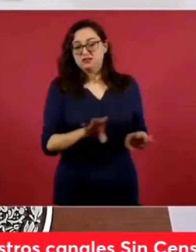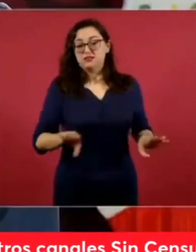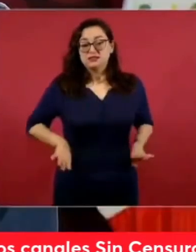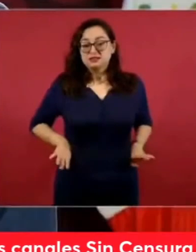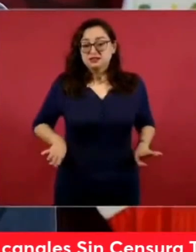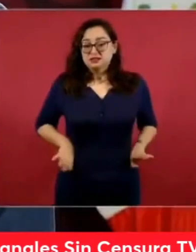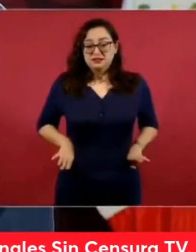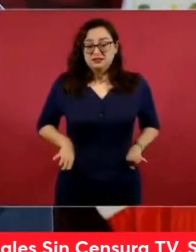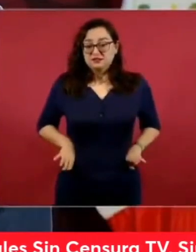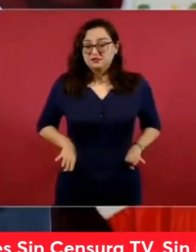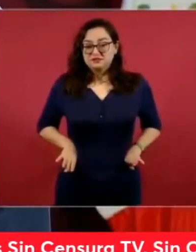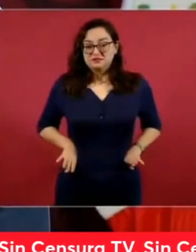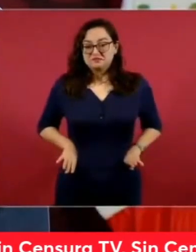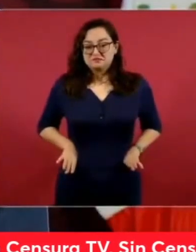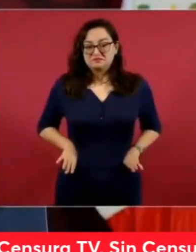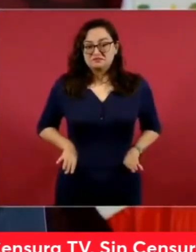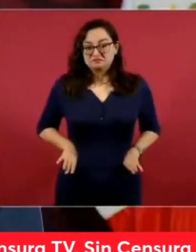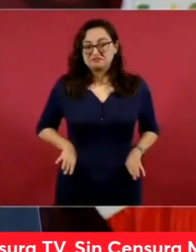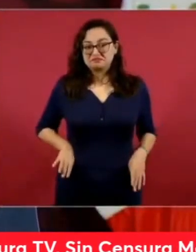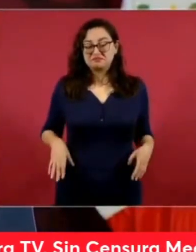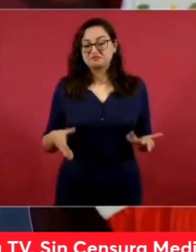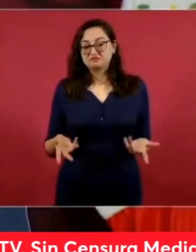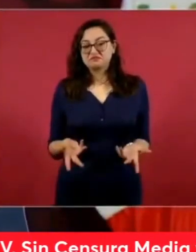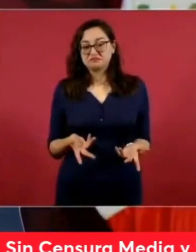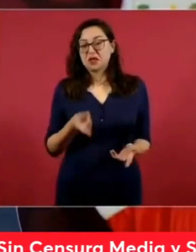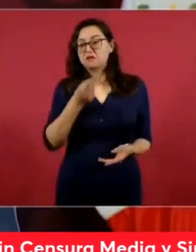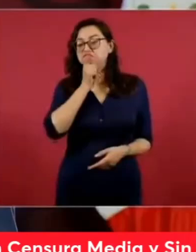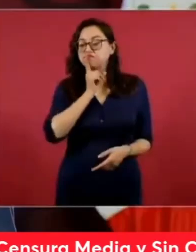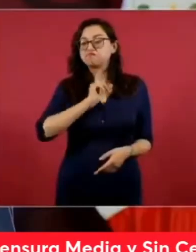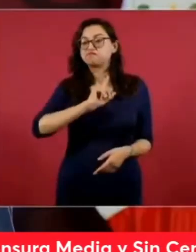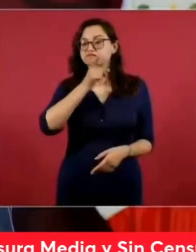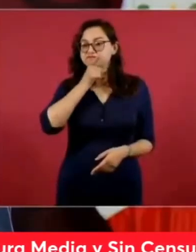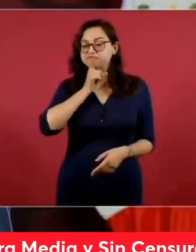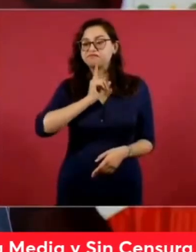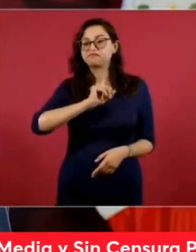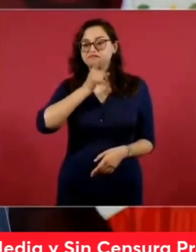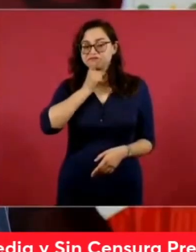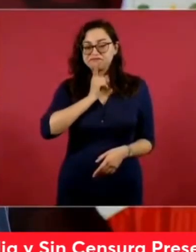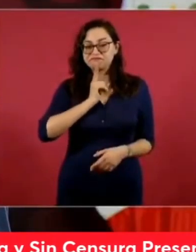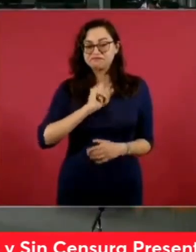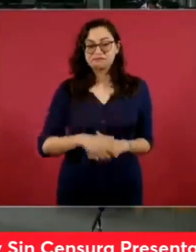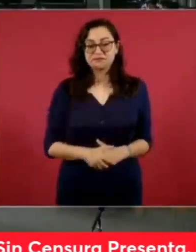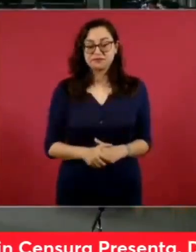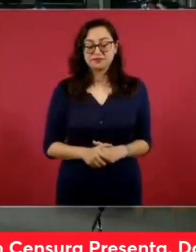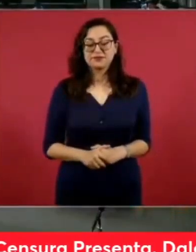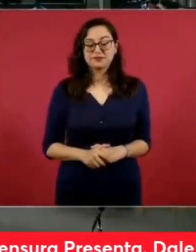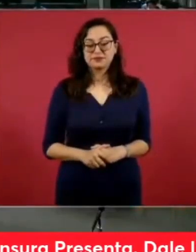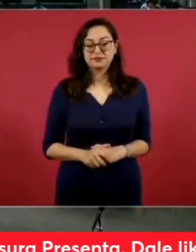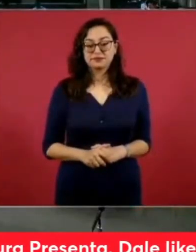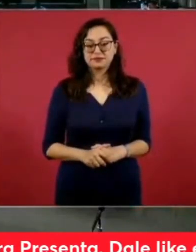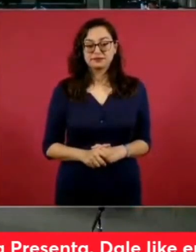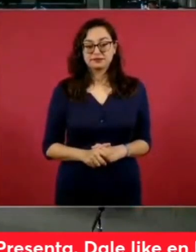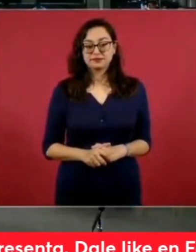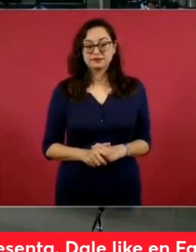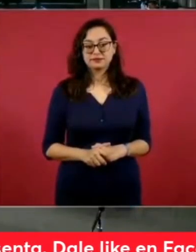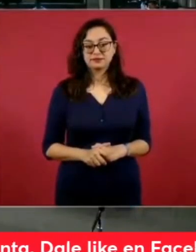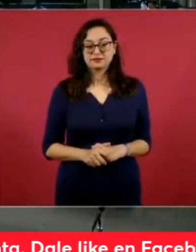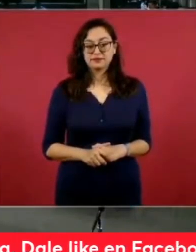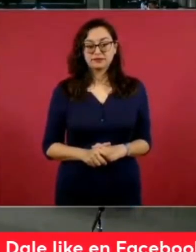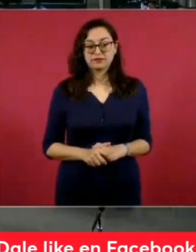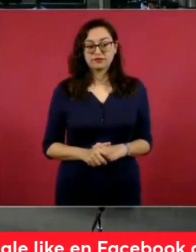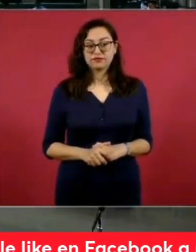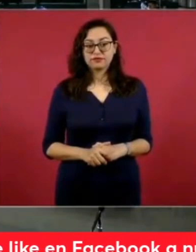nunca. Aquí hemos hablado mucho cómo en el siglo XIX los conservadores controlaban lo que llamaban la opinión